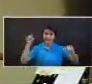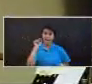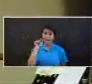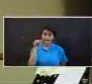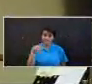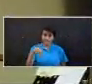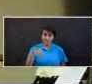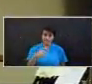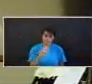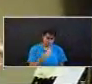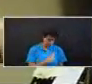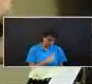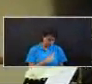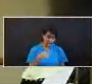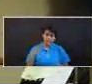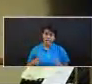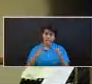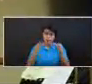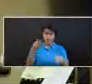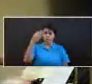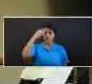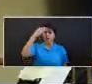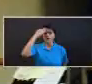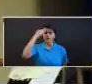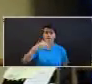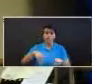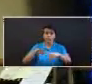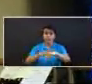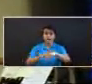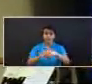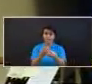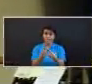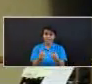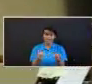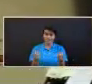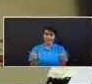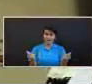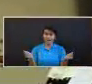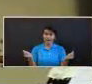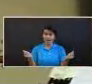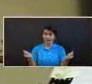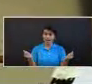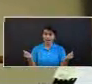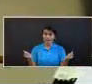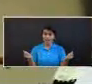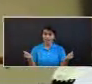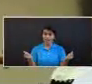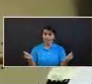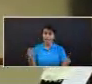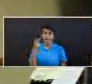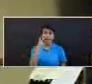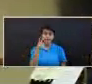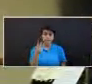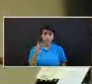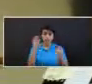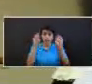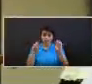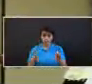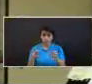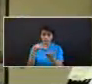humilla, el que aquí pone su frente sobre la tierra. He visto gente en